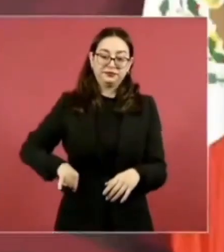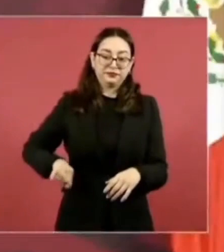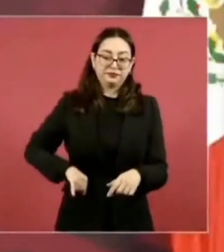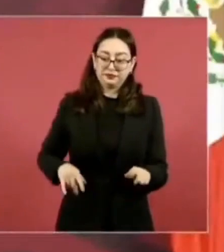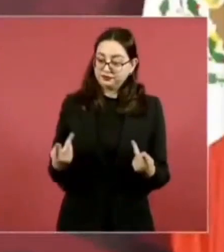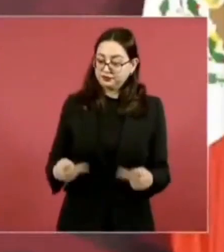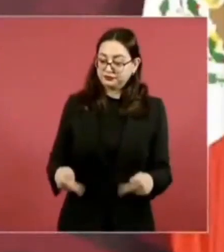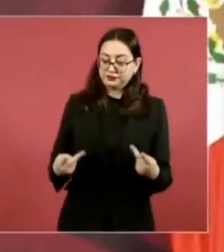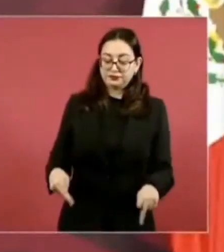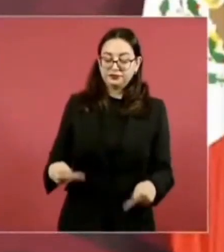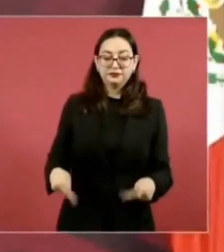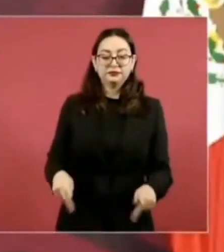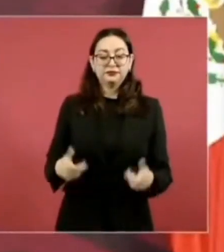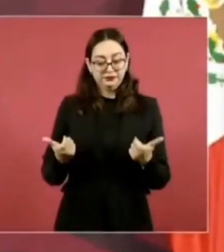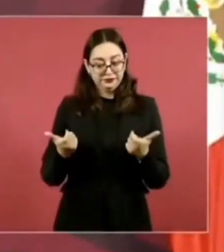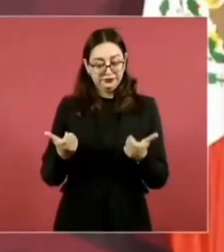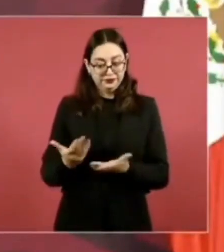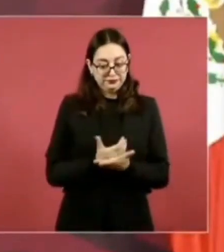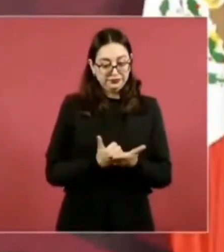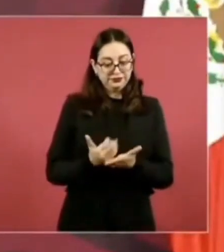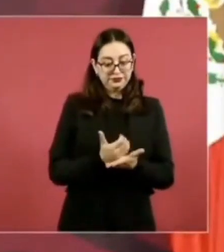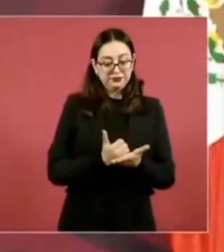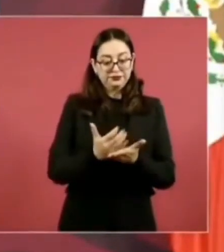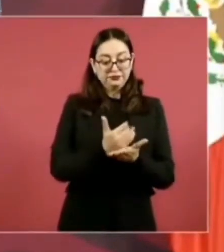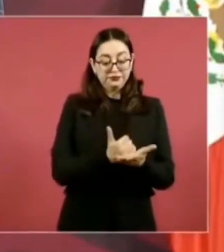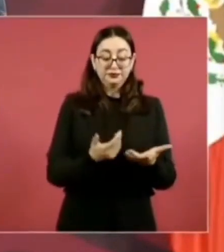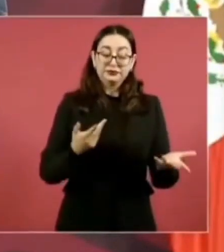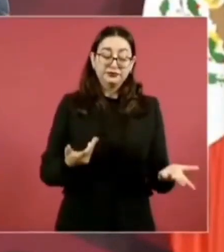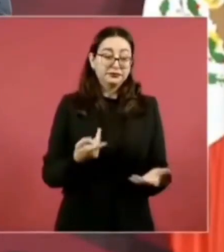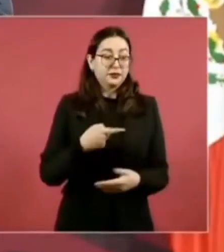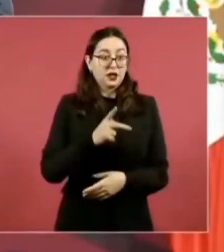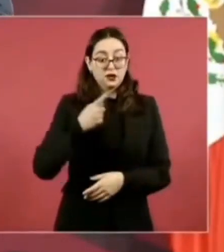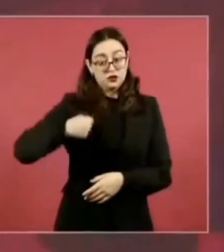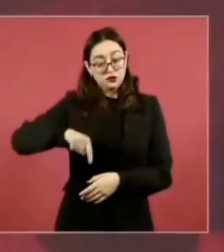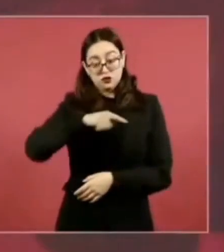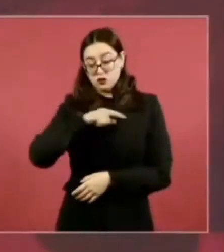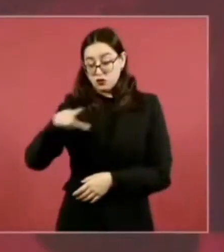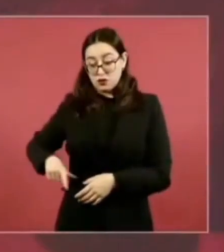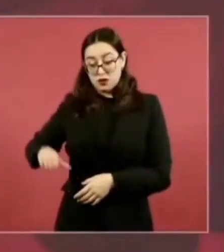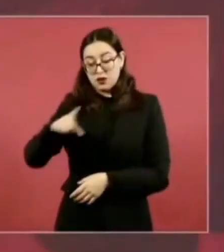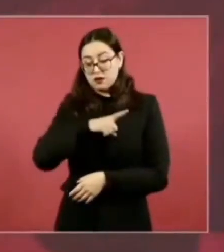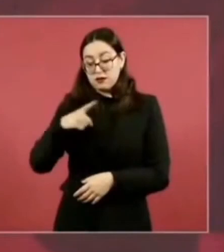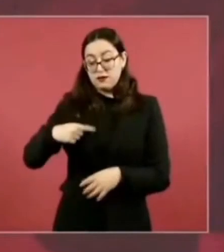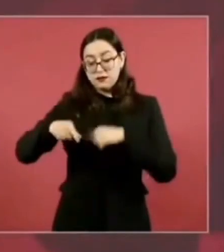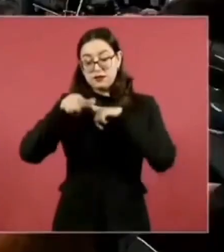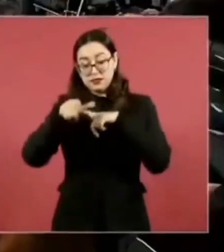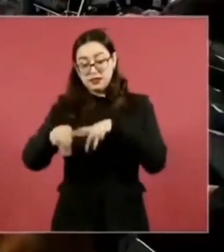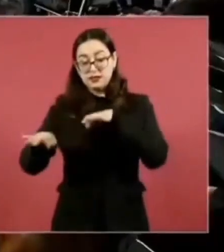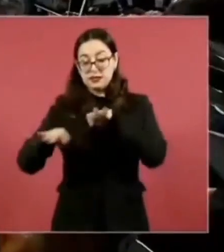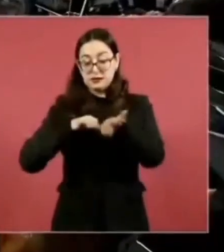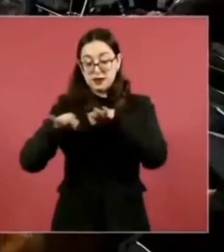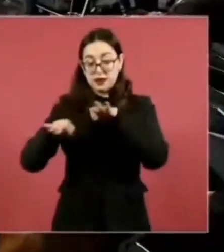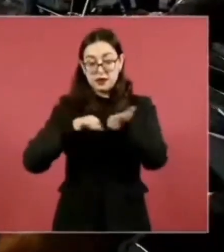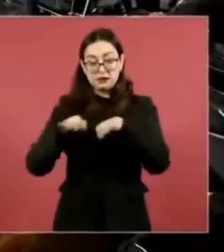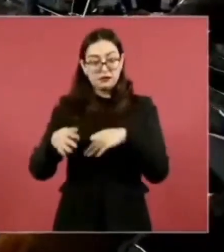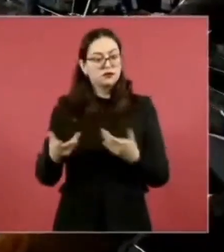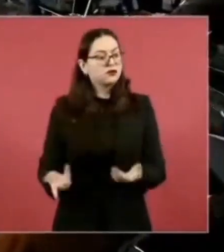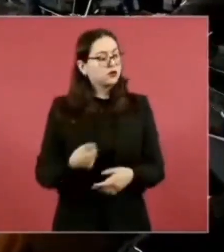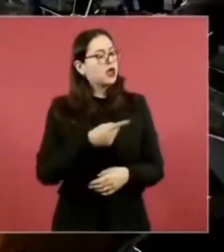Pero pues tenemos que continuar con la campaña en contra de las drogas. ¿Cómo vamos con eso, Jesús?